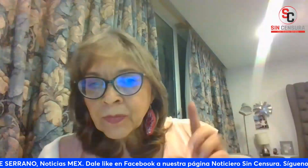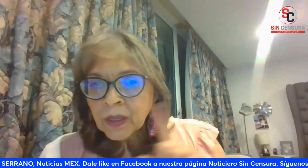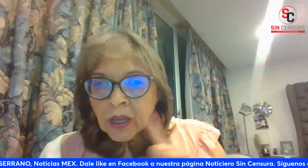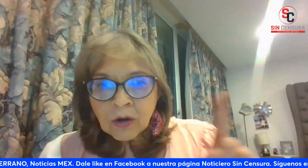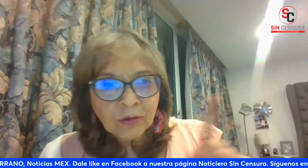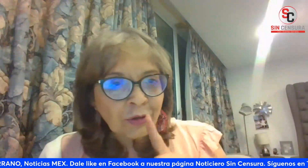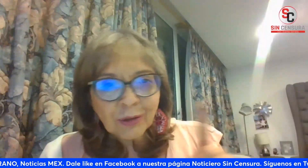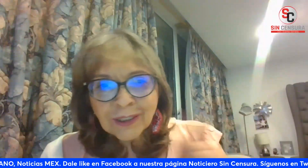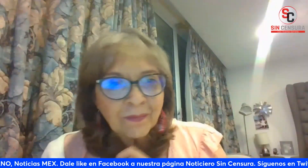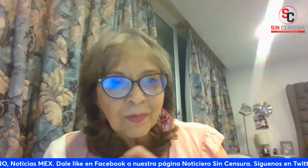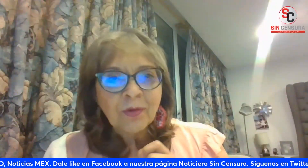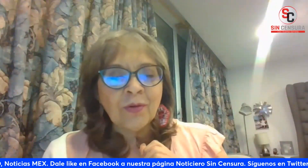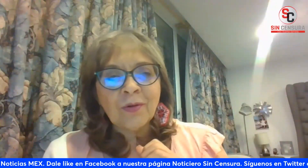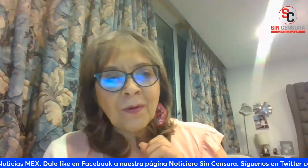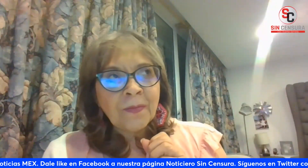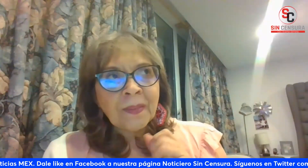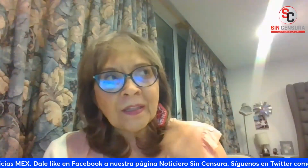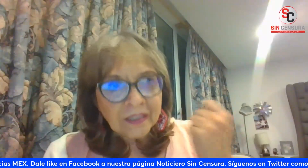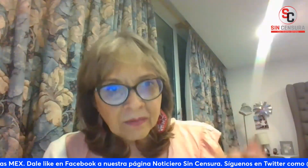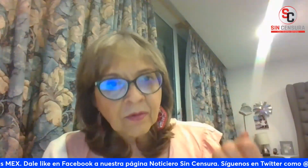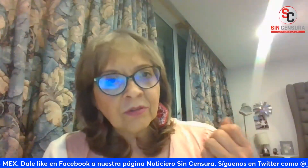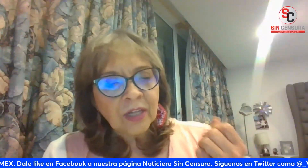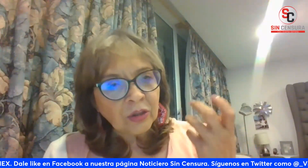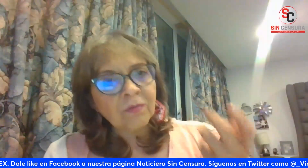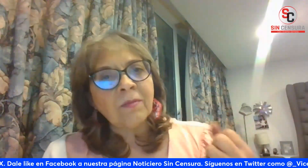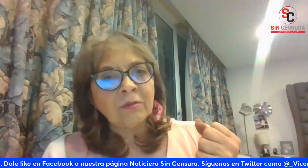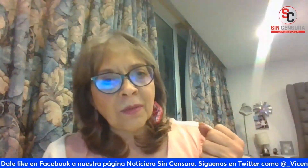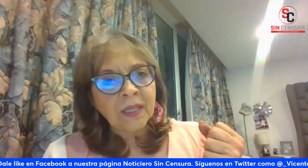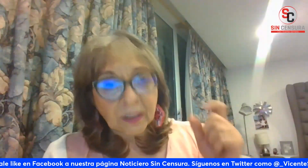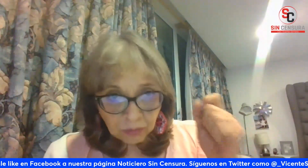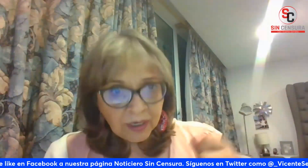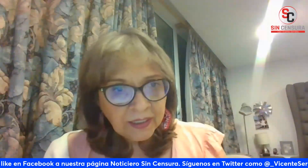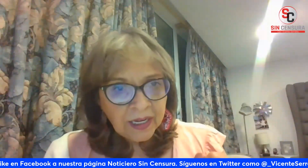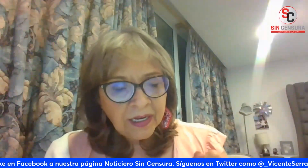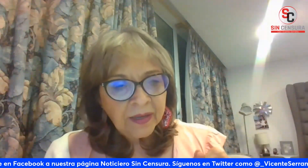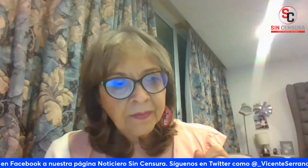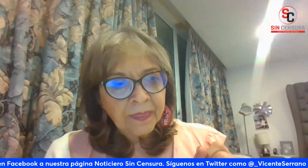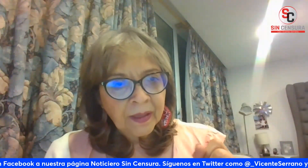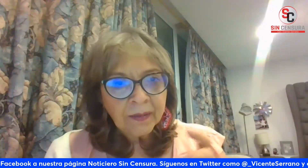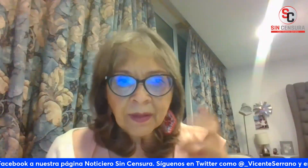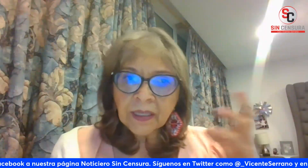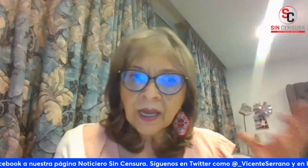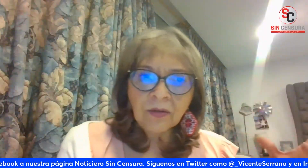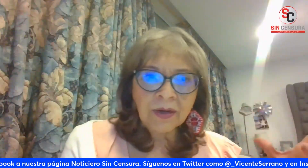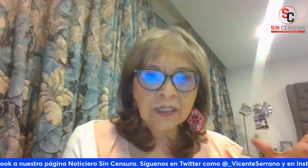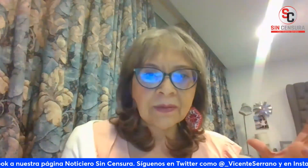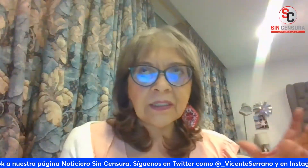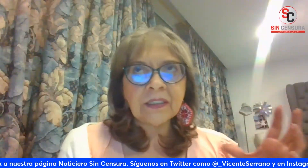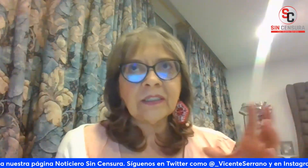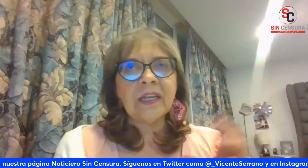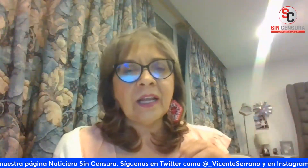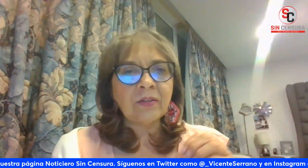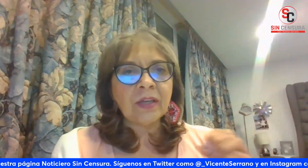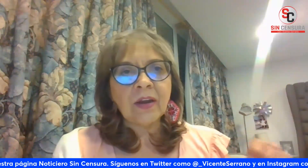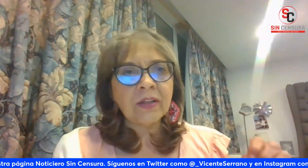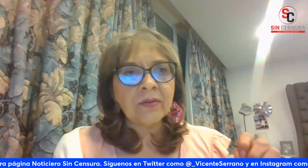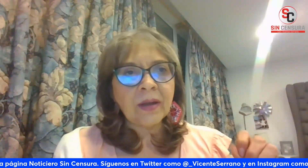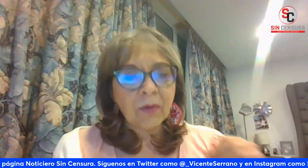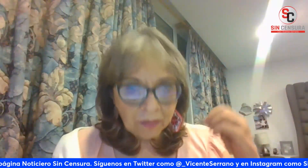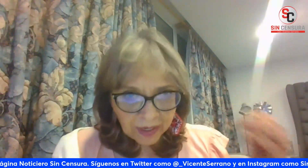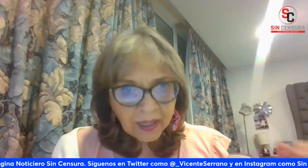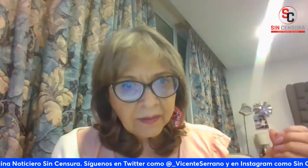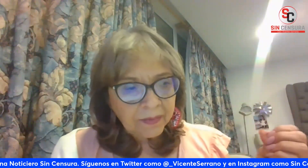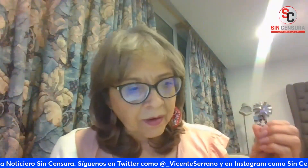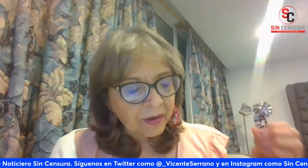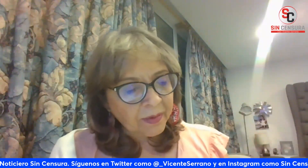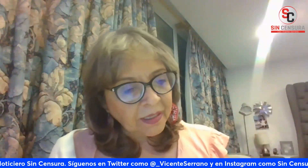oposición, nosotros tampoco hicimos y tomamos medidas. Una es el INE. He platicado varias veces esta anécdota que ahora te voy